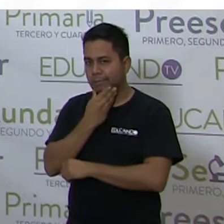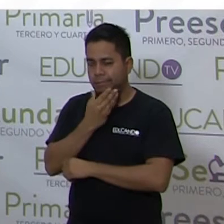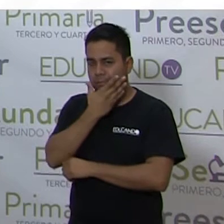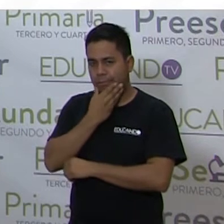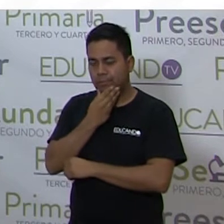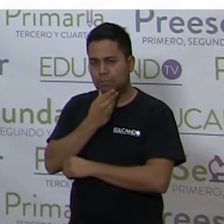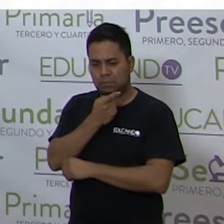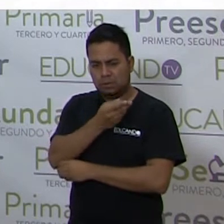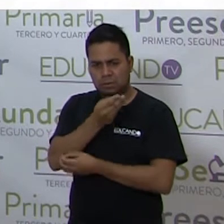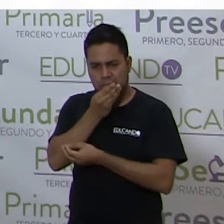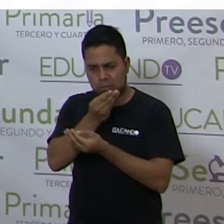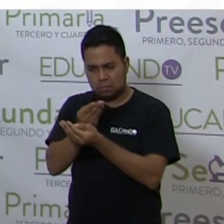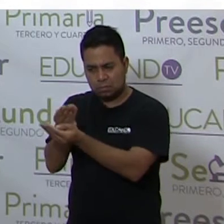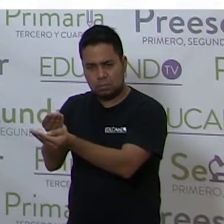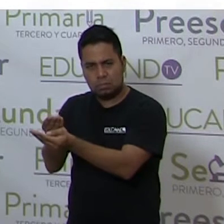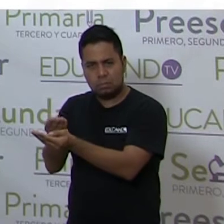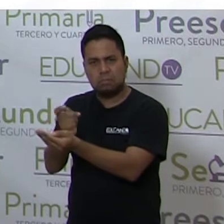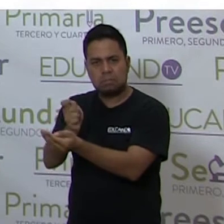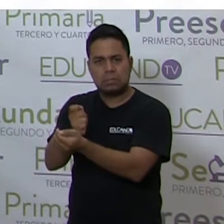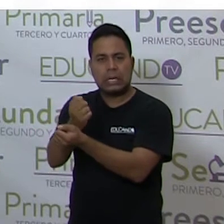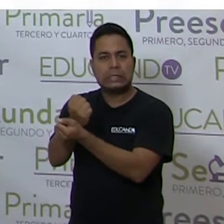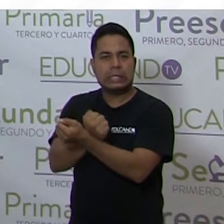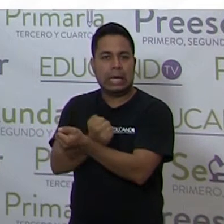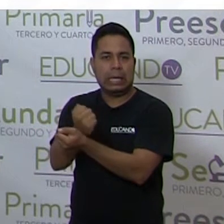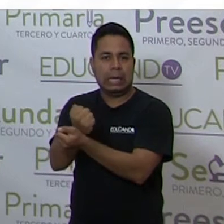Esta comida se convirtió en sangre.